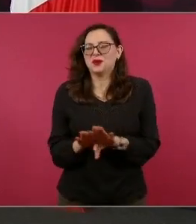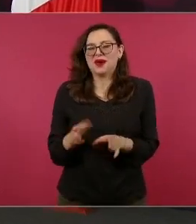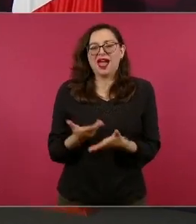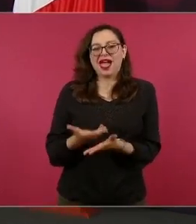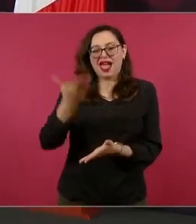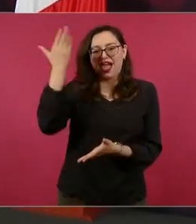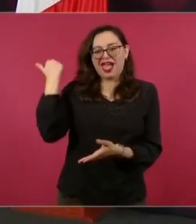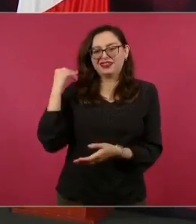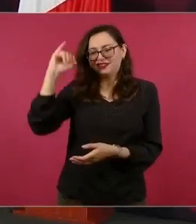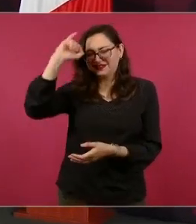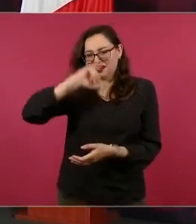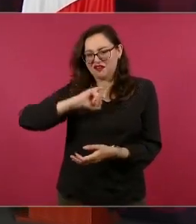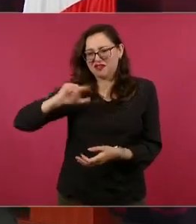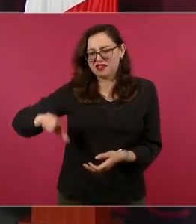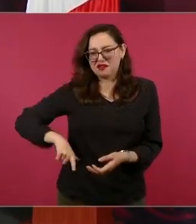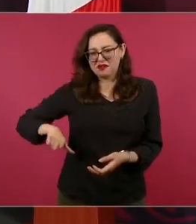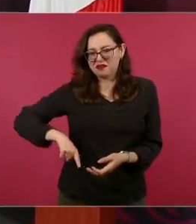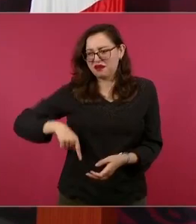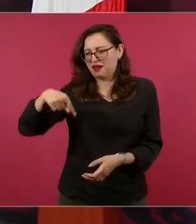rescató,